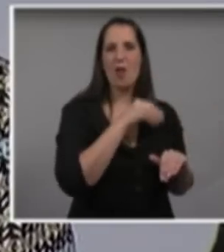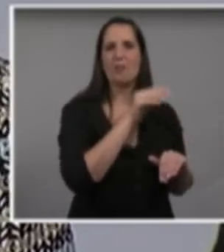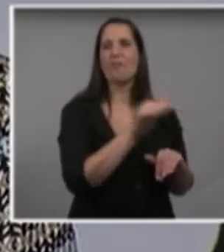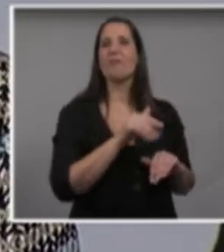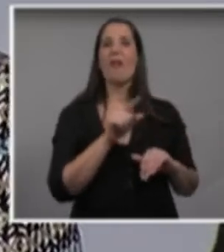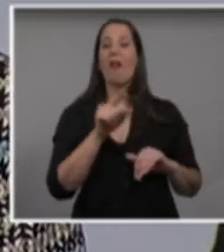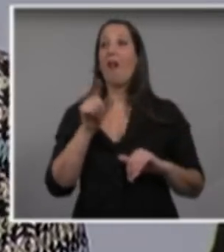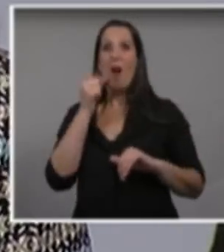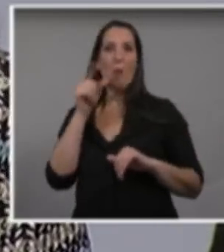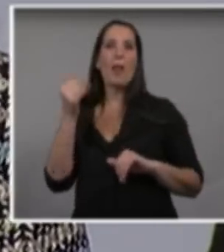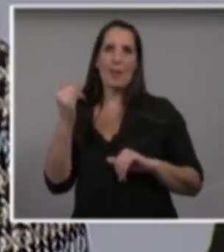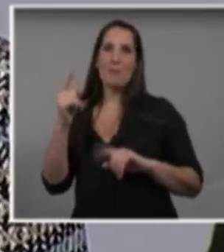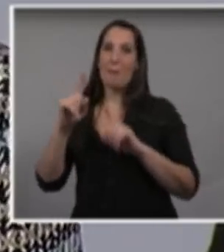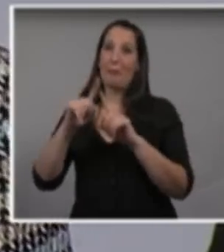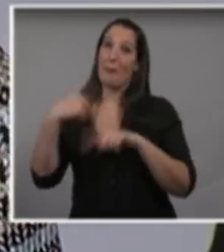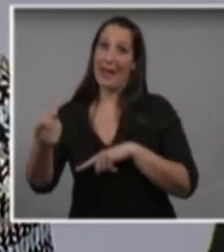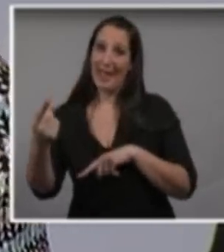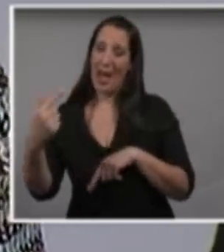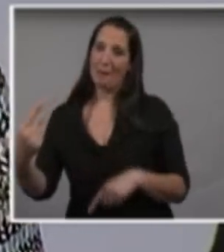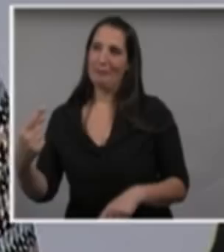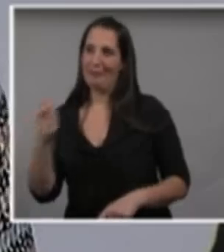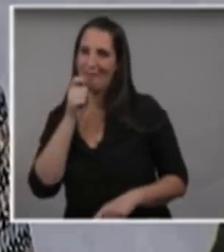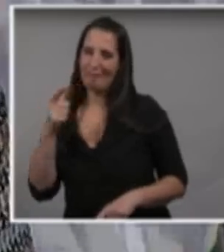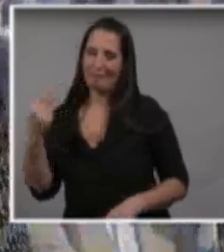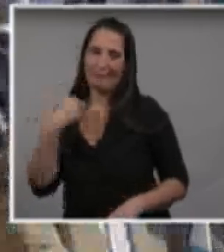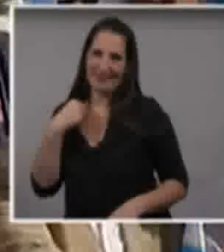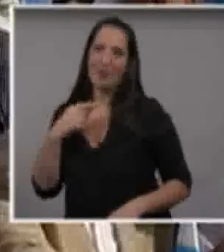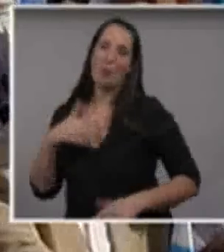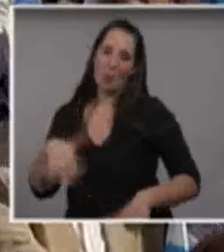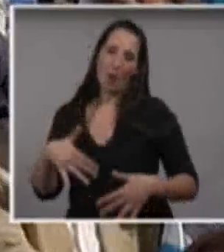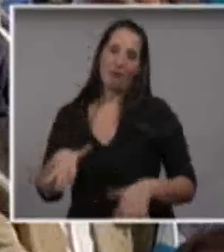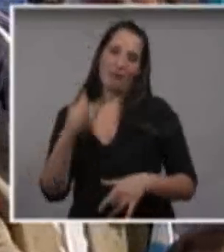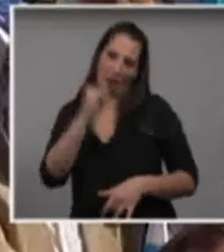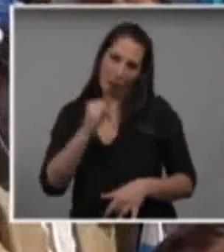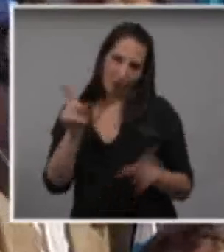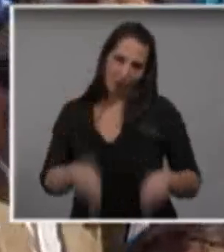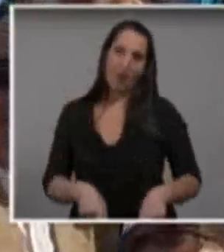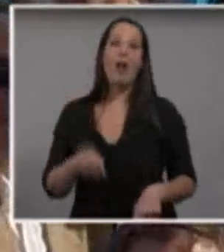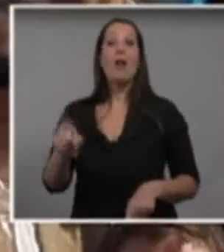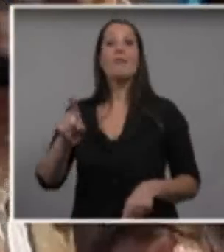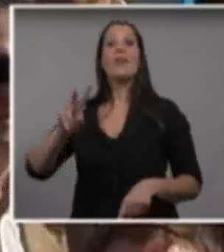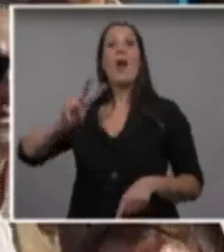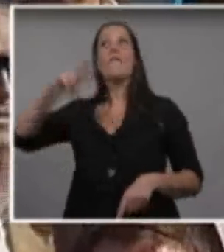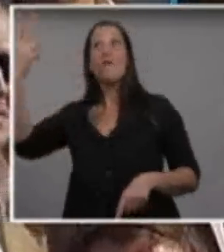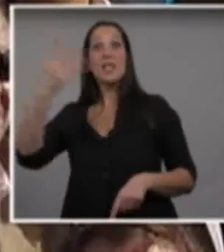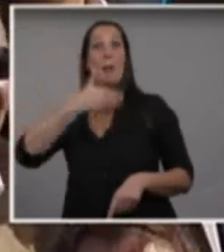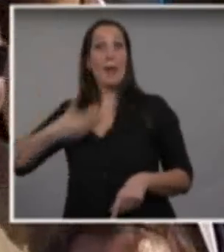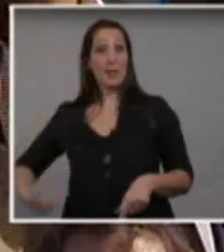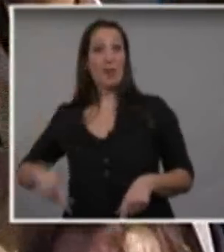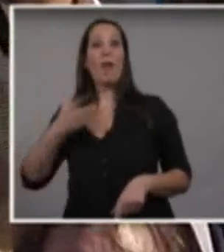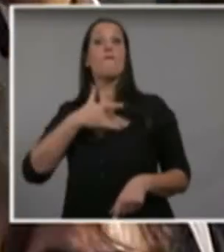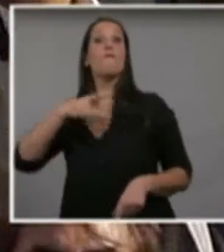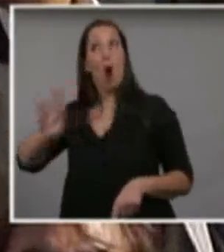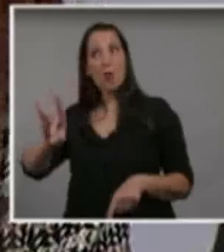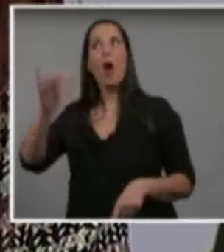Tiene una pequeña bodega y compró, ¿saben qué, mendocinos? El vicepresidente de Ford Motors a nivel, una